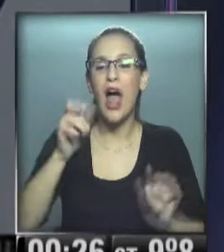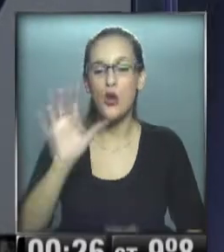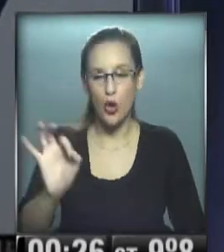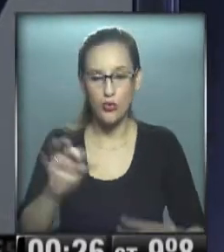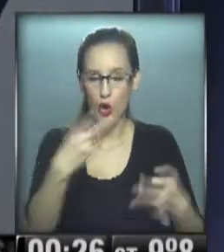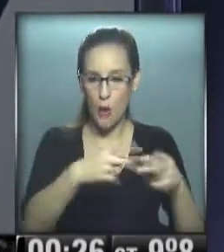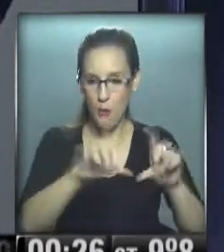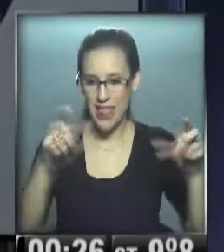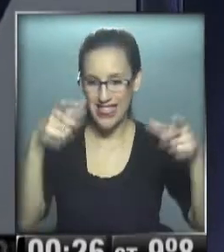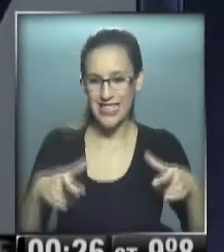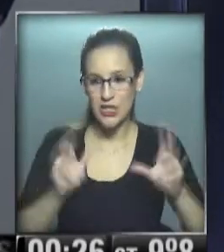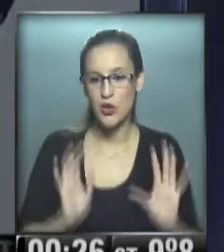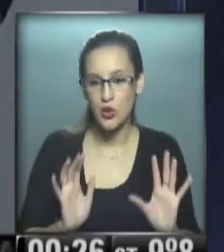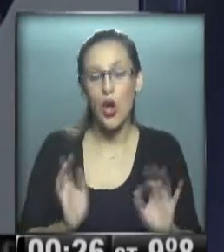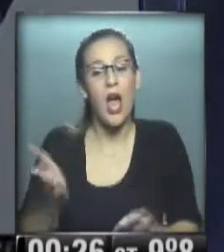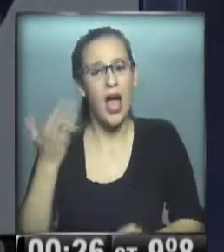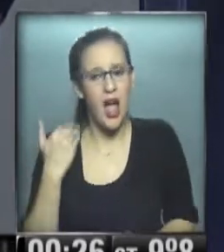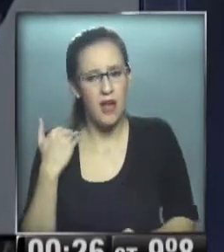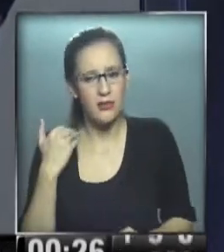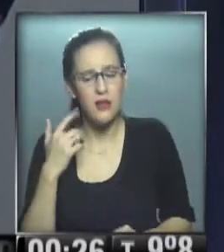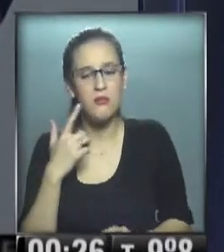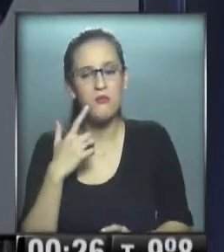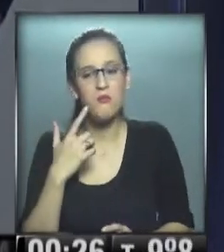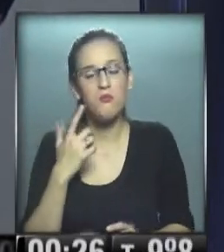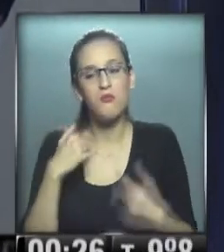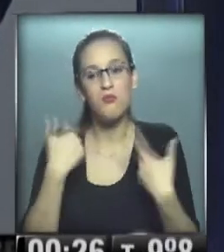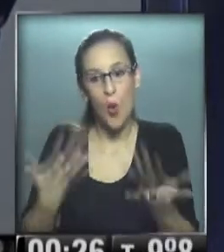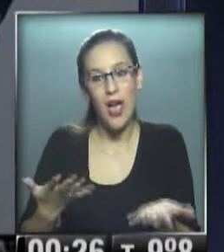todos lados sobre este disco viniste con un detalle de bandido